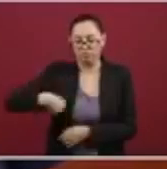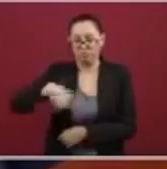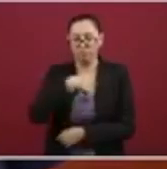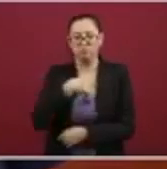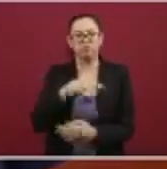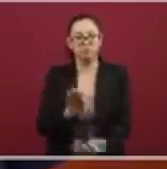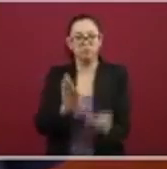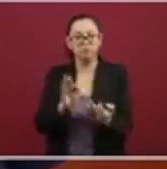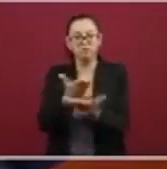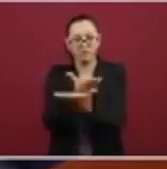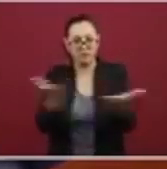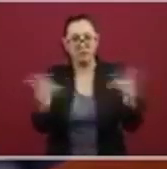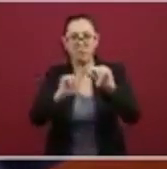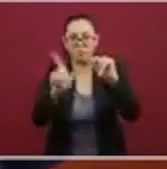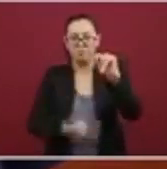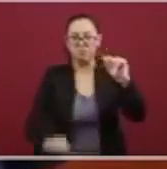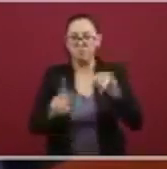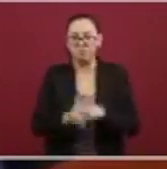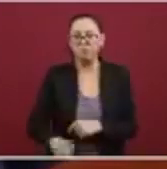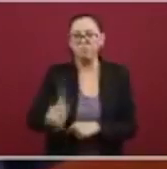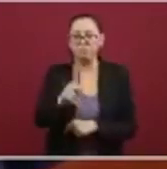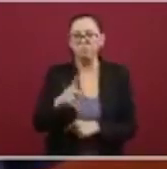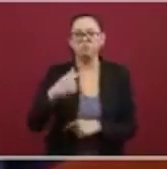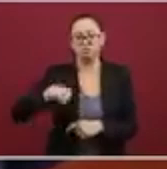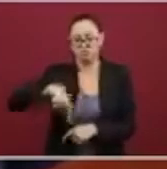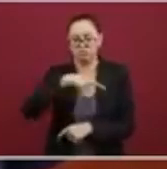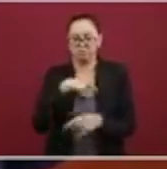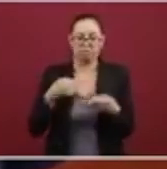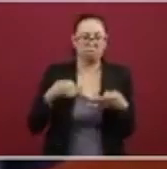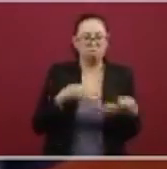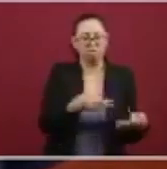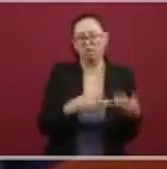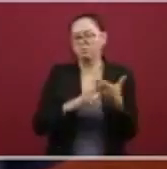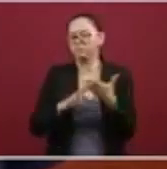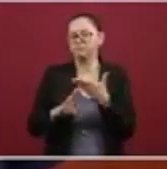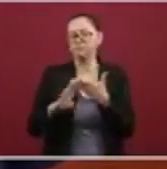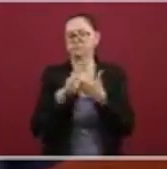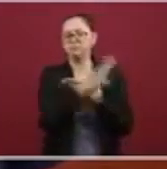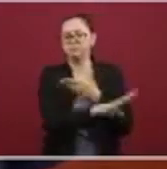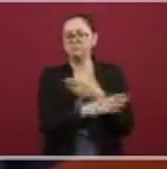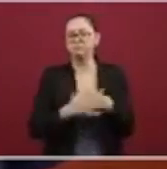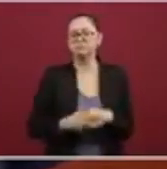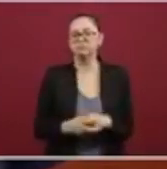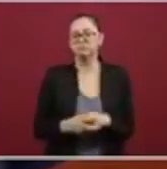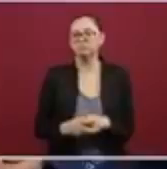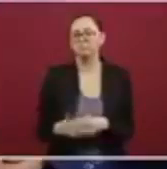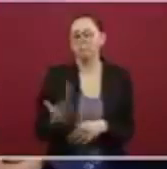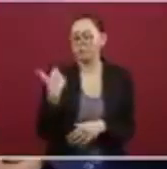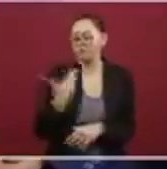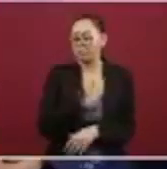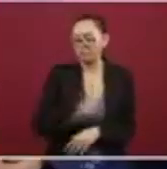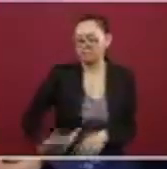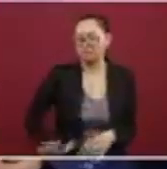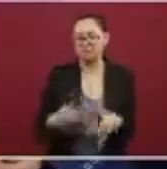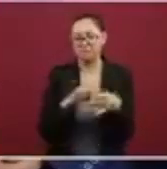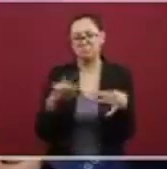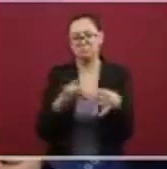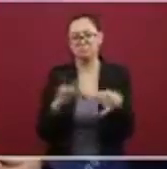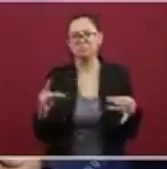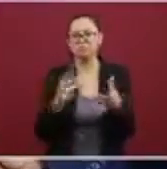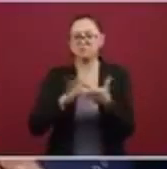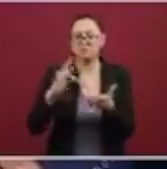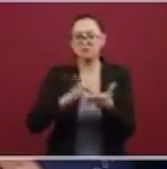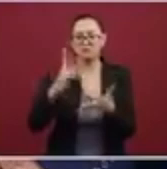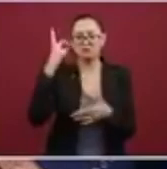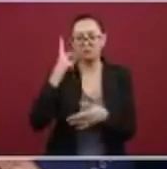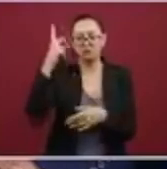pueblo México, porque no hemos caído en esas tentaciones, lo que nos decía nuestro presidente. Gracias, gracias a Dios